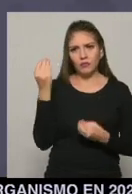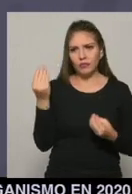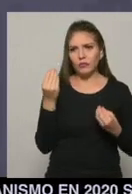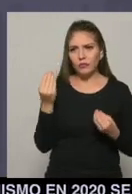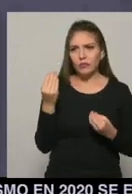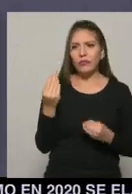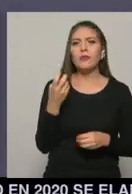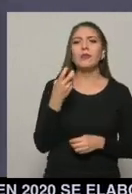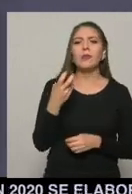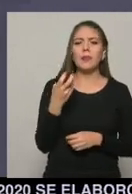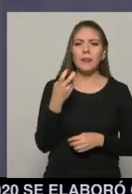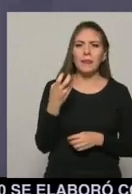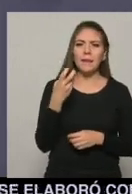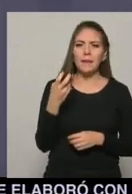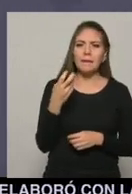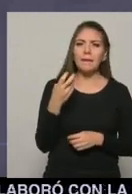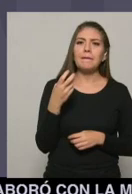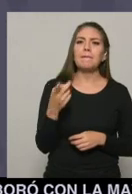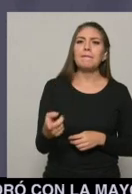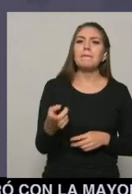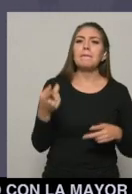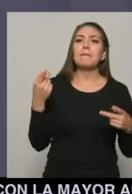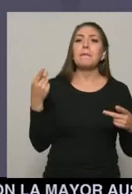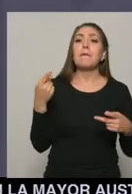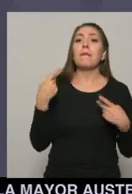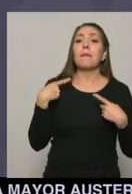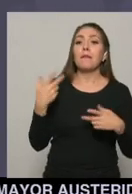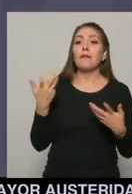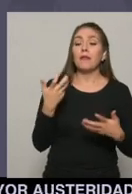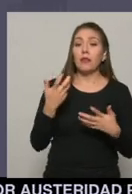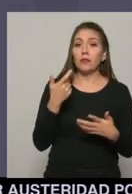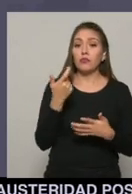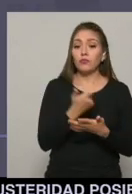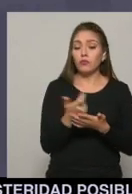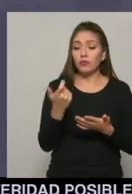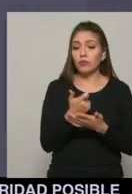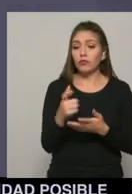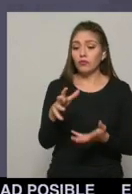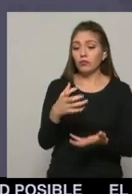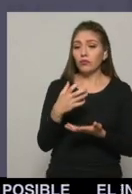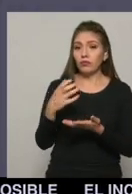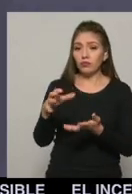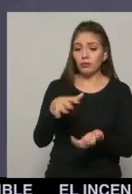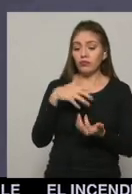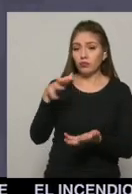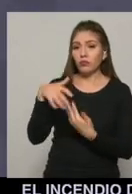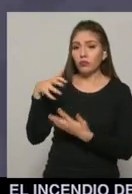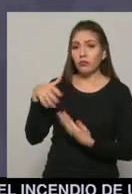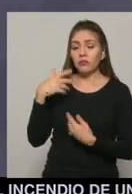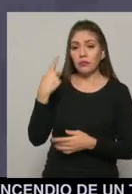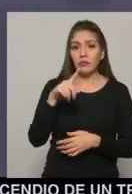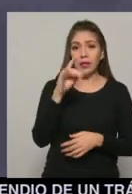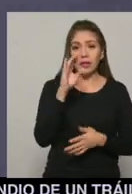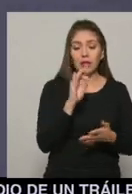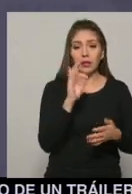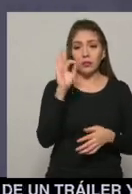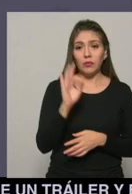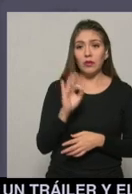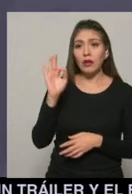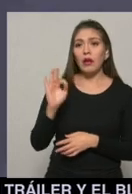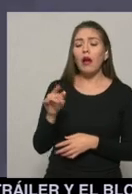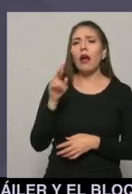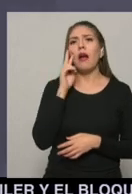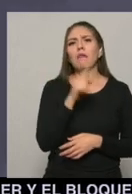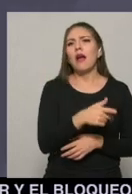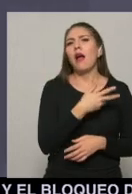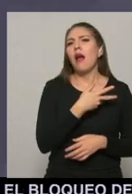Entonces, desde luego que pues quienes nos cobran los impuestos ya se dieron cuenta que es un mercado que está creciendo mucho y